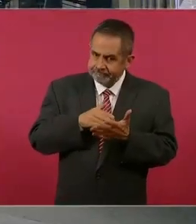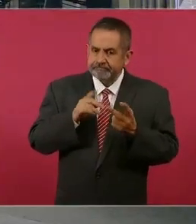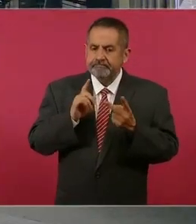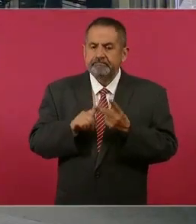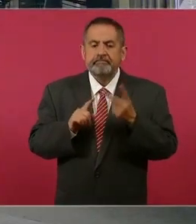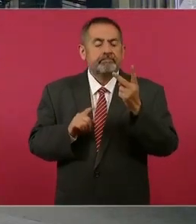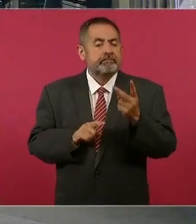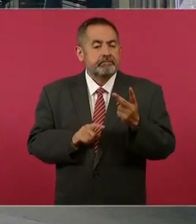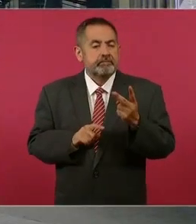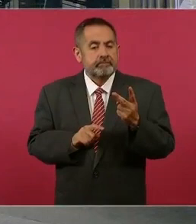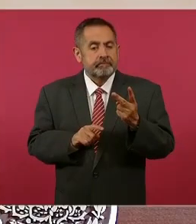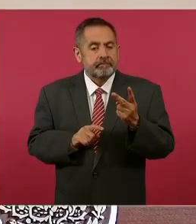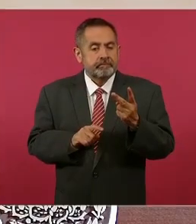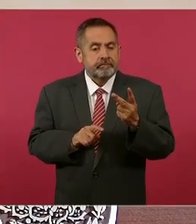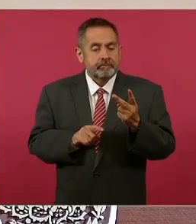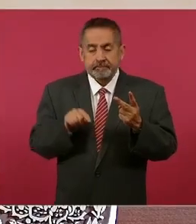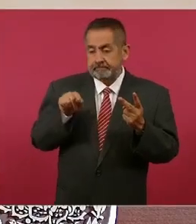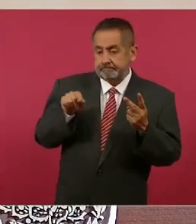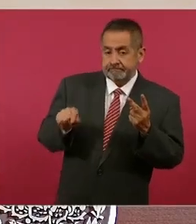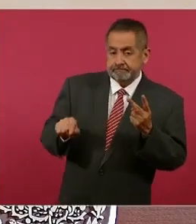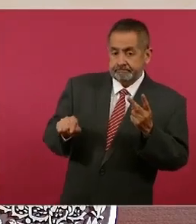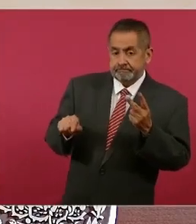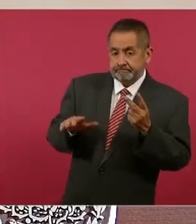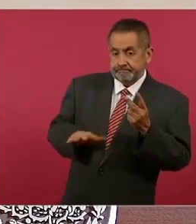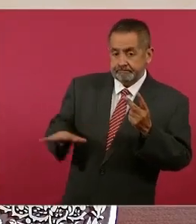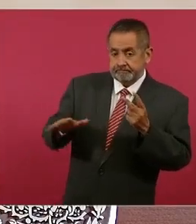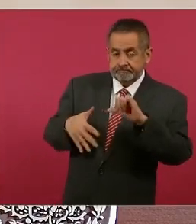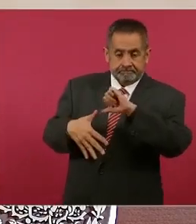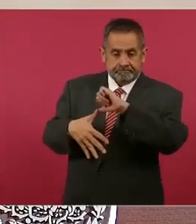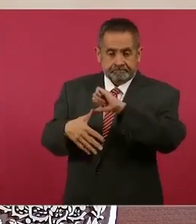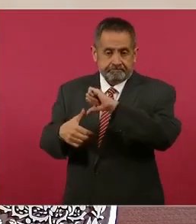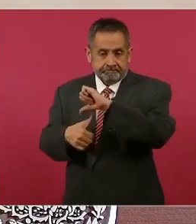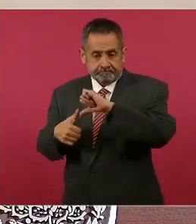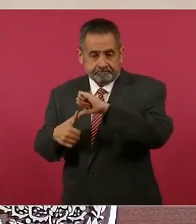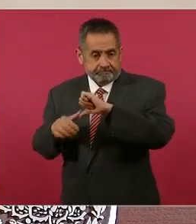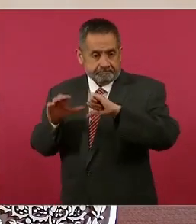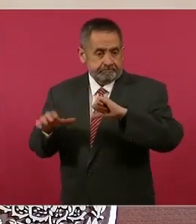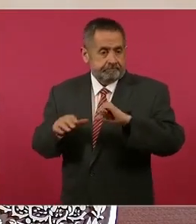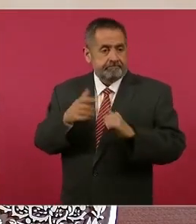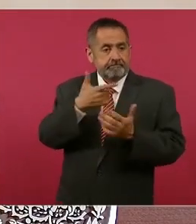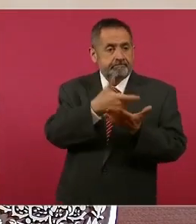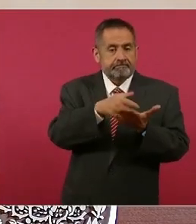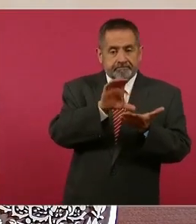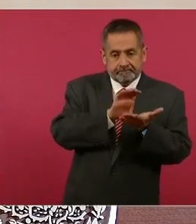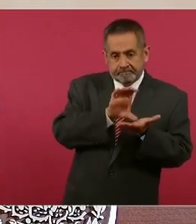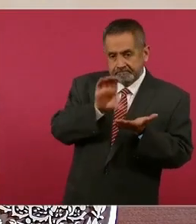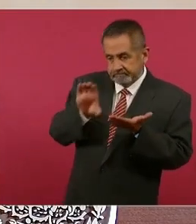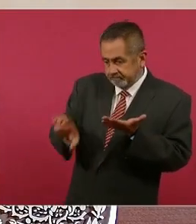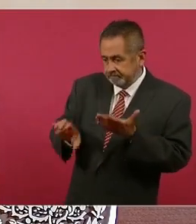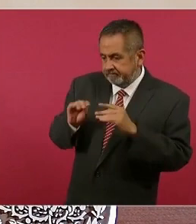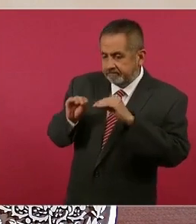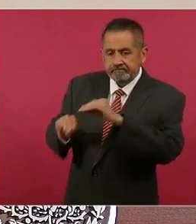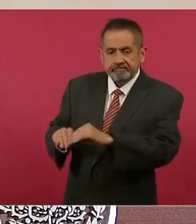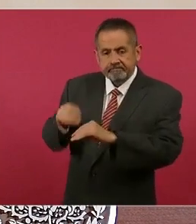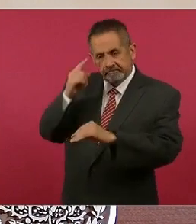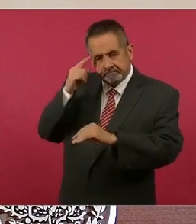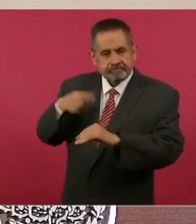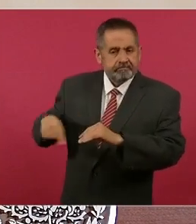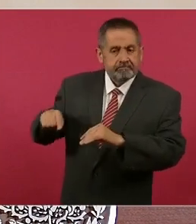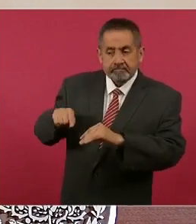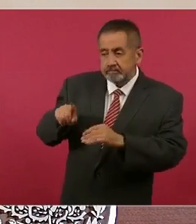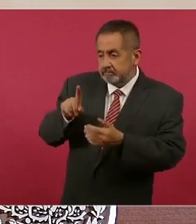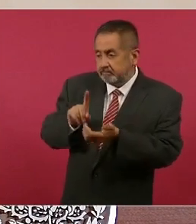fue en invertir más en Centroamérica y en el Caribe, en las comunidades